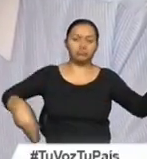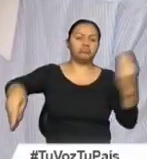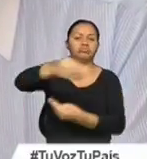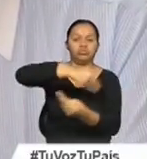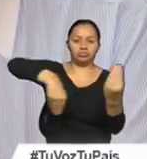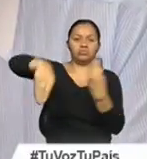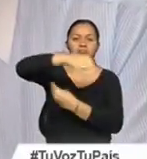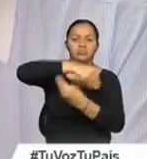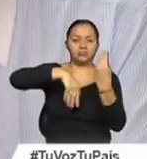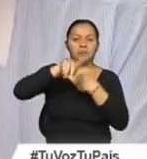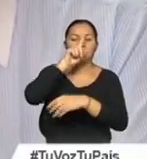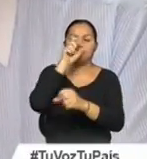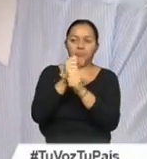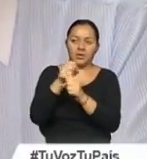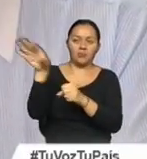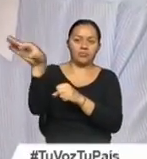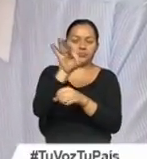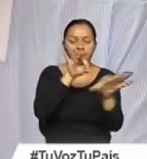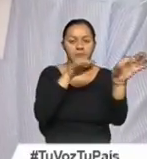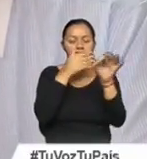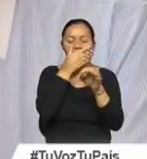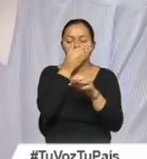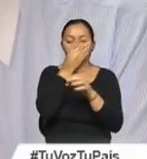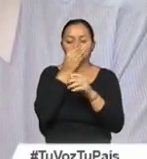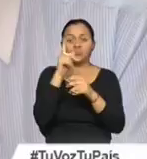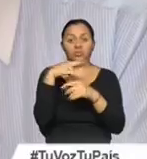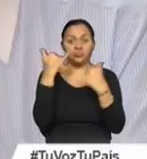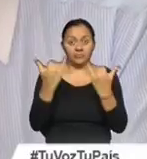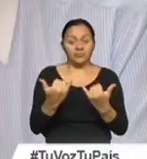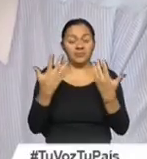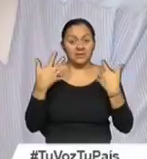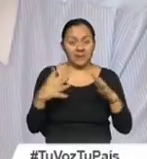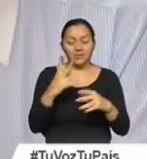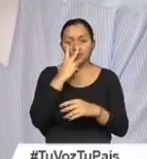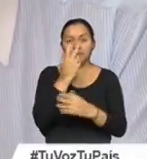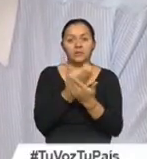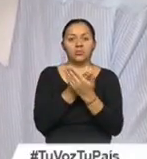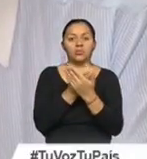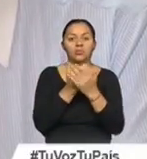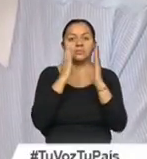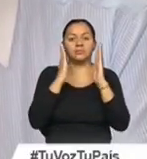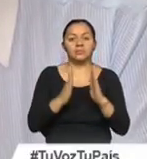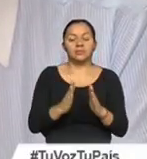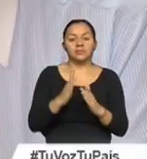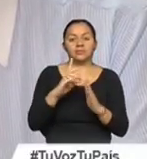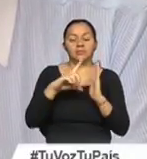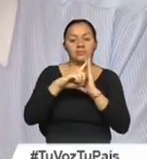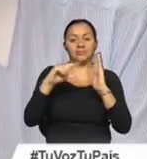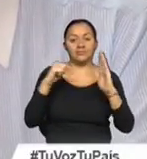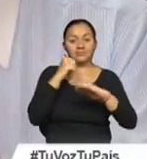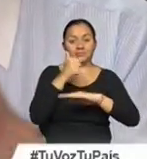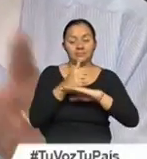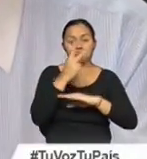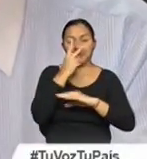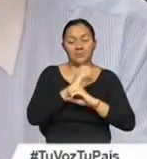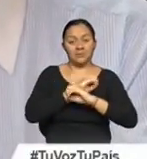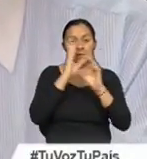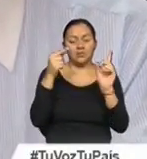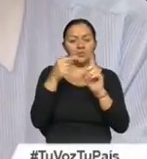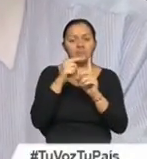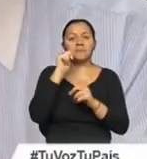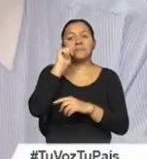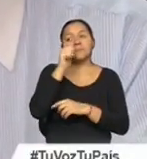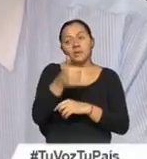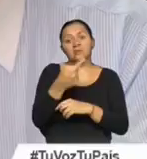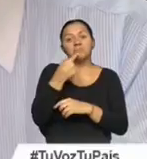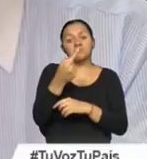está generando empleo, porque no solamente ahorita, es el economista Leonardo Orlando quien hace una declaración, mañana será